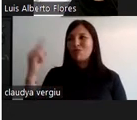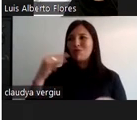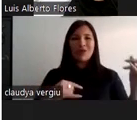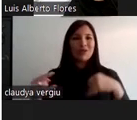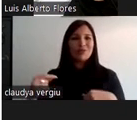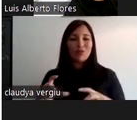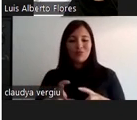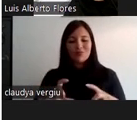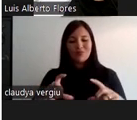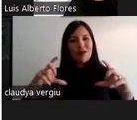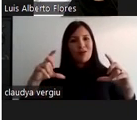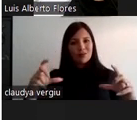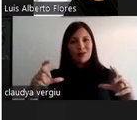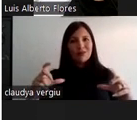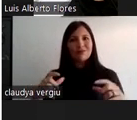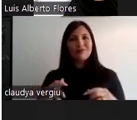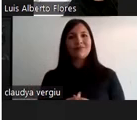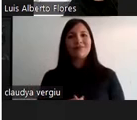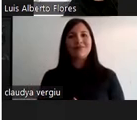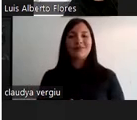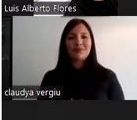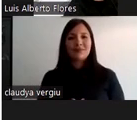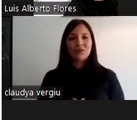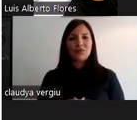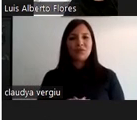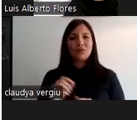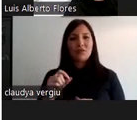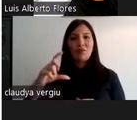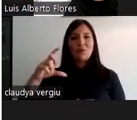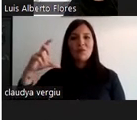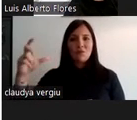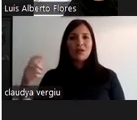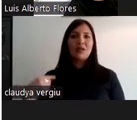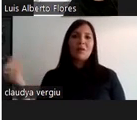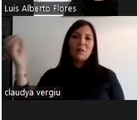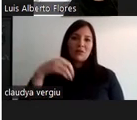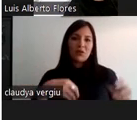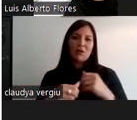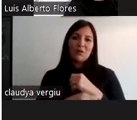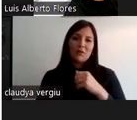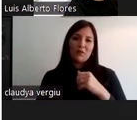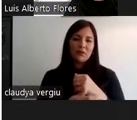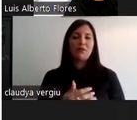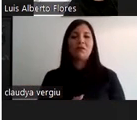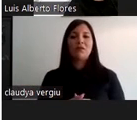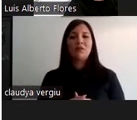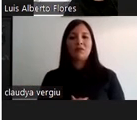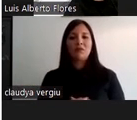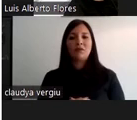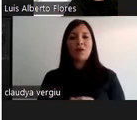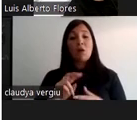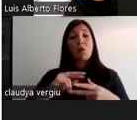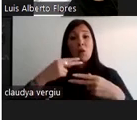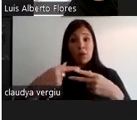seguiría con su tendencia alcista vendrían alcista cada vez más pasajeros más personas de otros países por otro